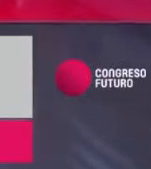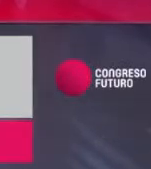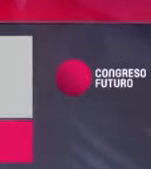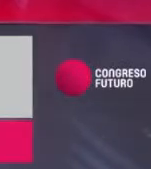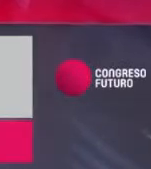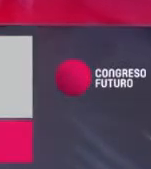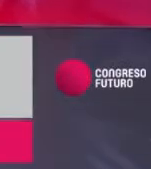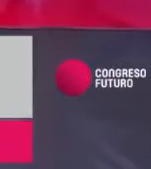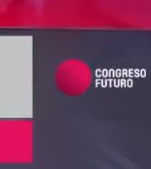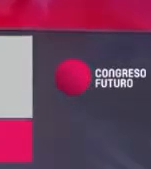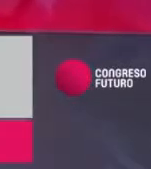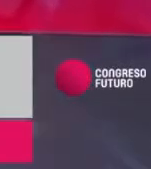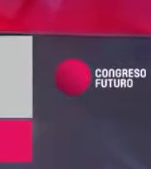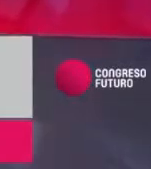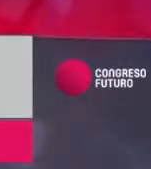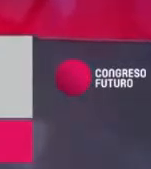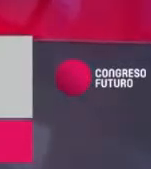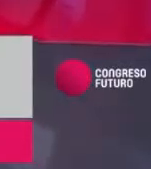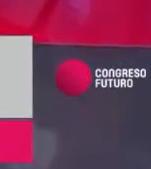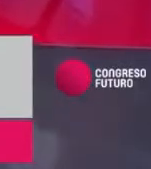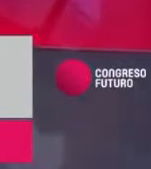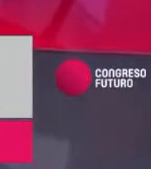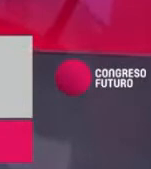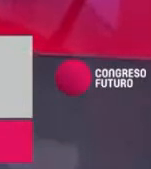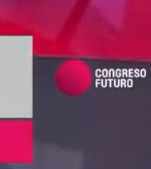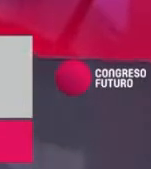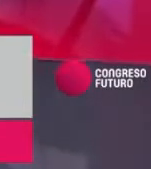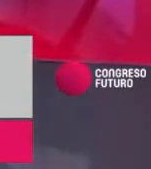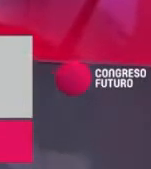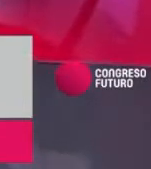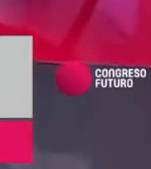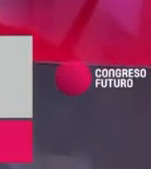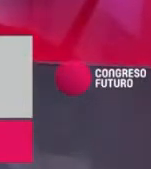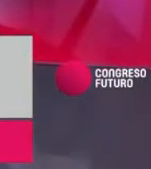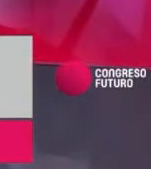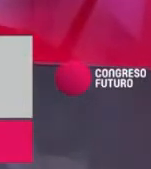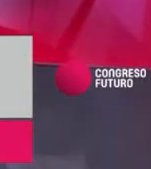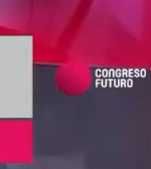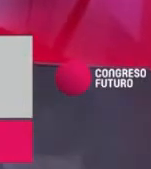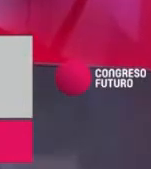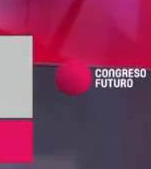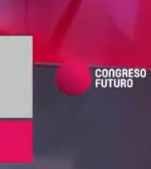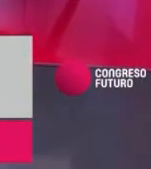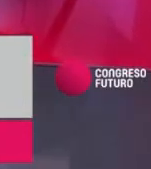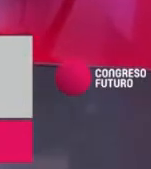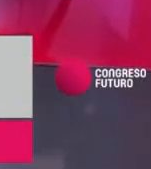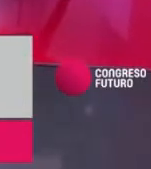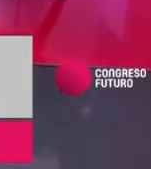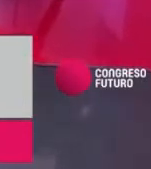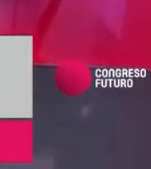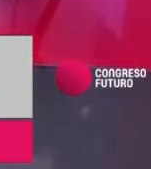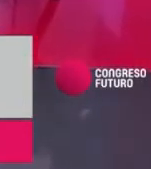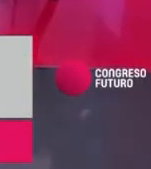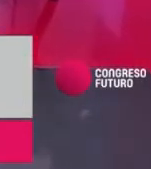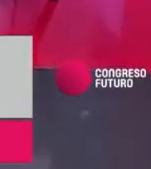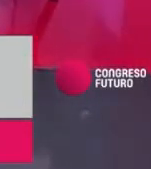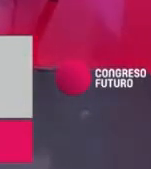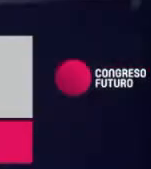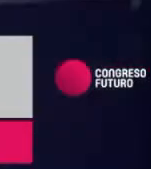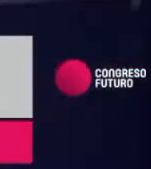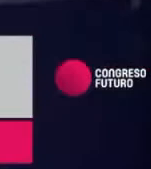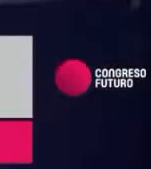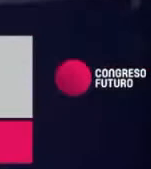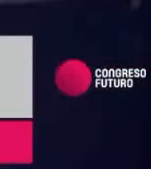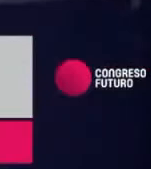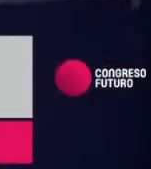Pero pensamos que estamos llegando en un momento que debíamos hacer un acto más allá y demostrar con un día que se lo toma la mujer, cómo